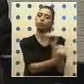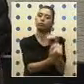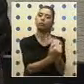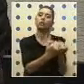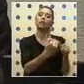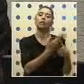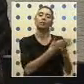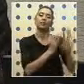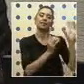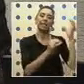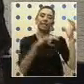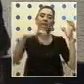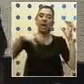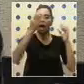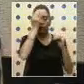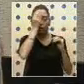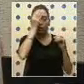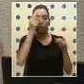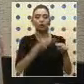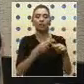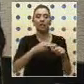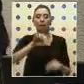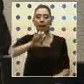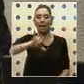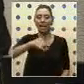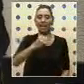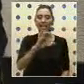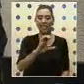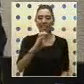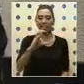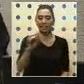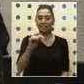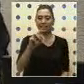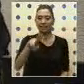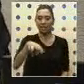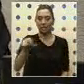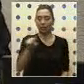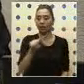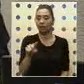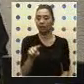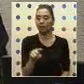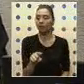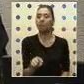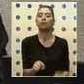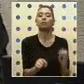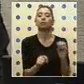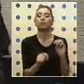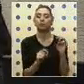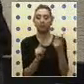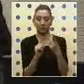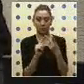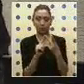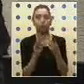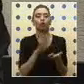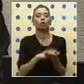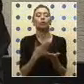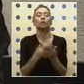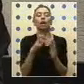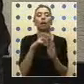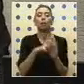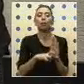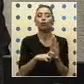Serena-Coquimbo, denominado Eje Cisternas. Y en tercer lugar, las condiciones en que se encuentra el proyecto